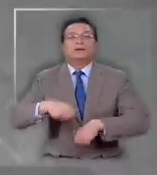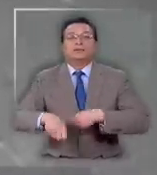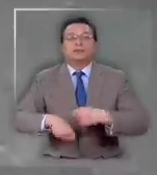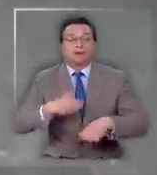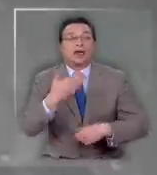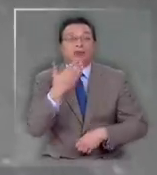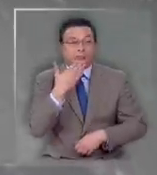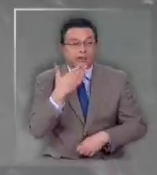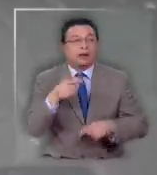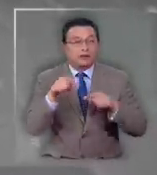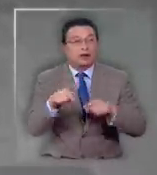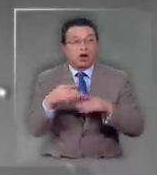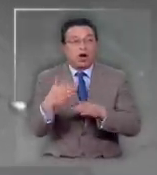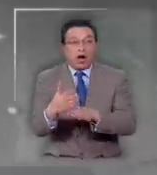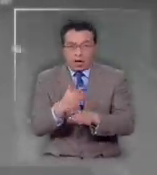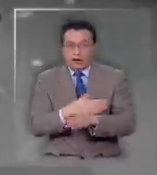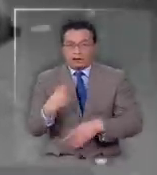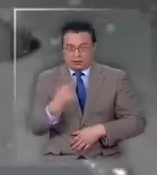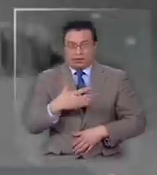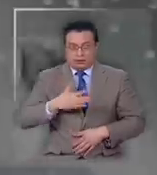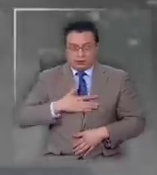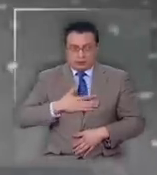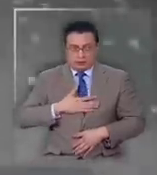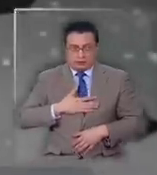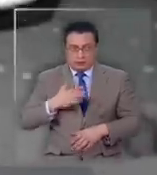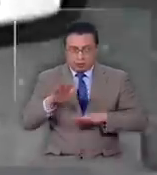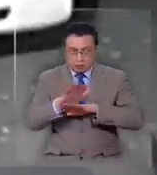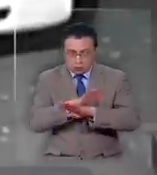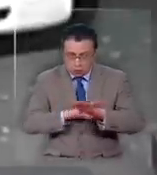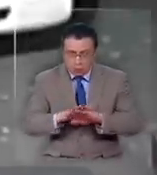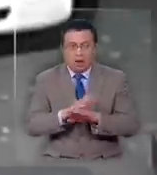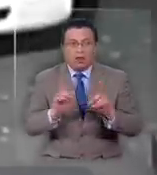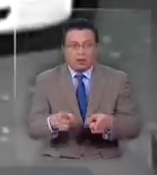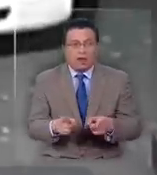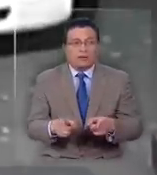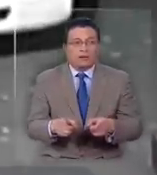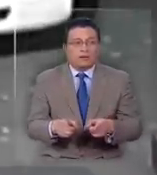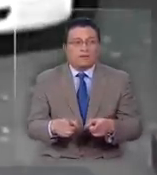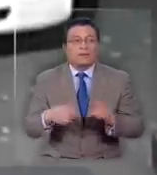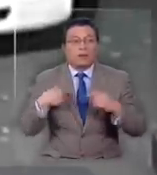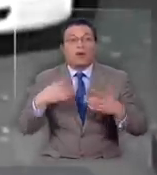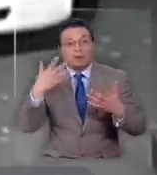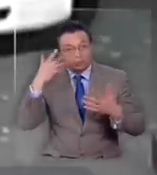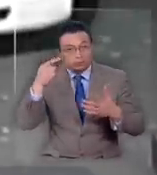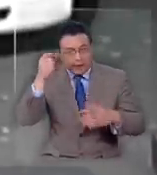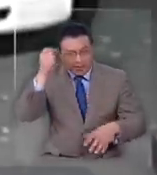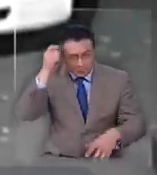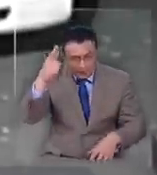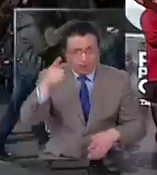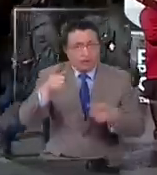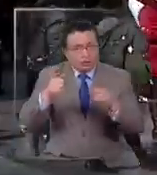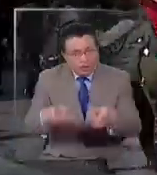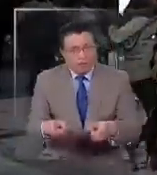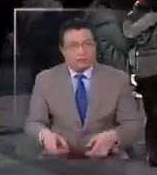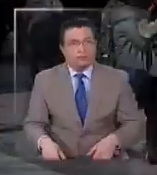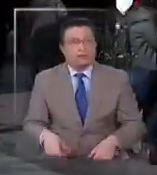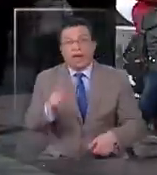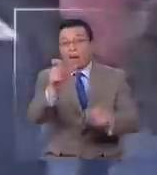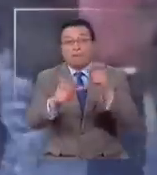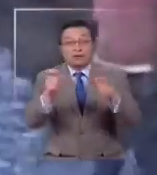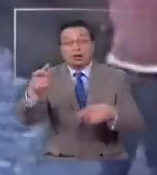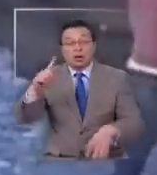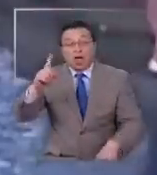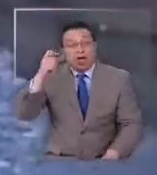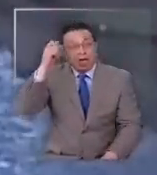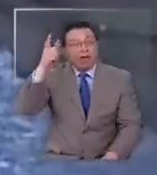somos nosotros antes que nadie los llamados a prevenir no seremos capaces de entenderlo la gente no entiende y